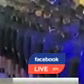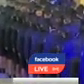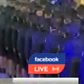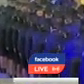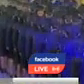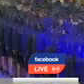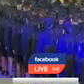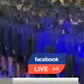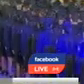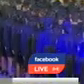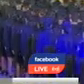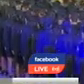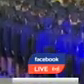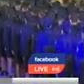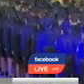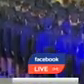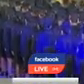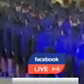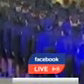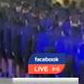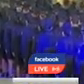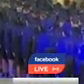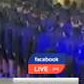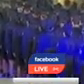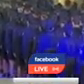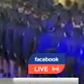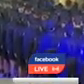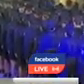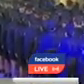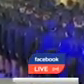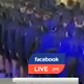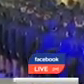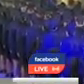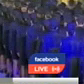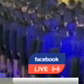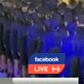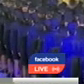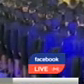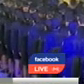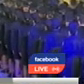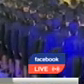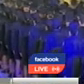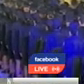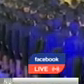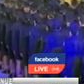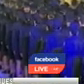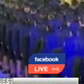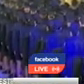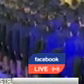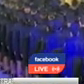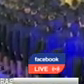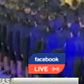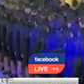Eso quiere decir que solo este día se suman a las tareas de seguridad 1